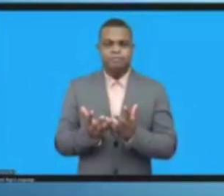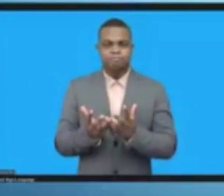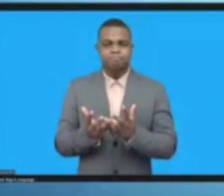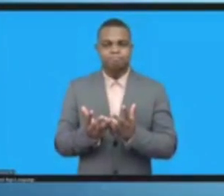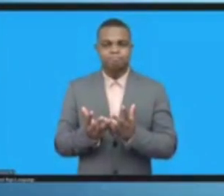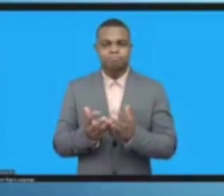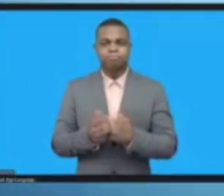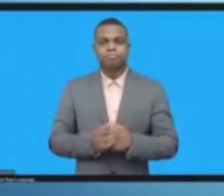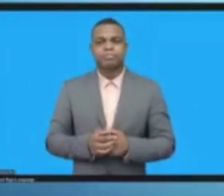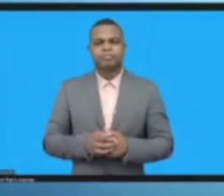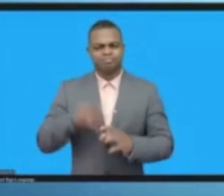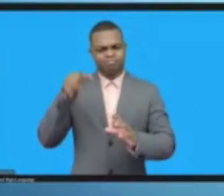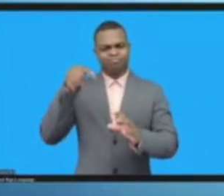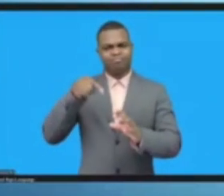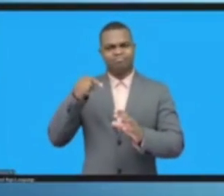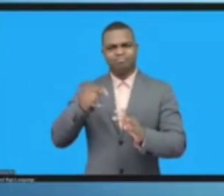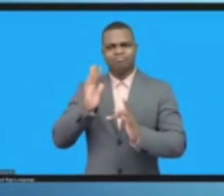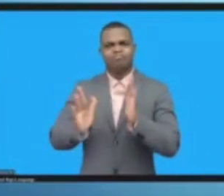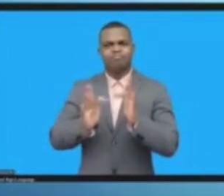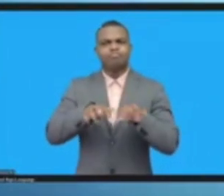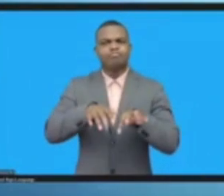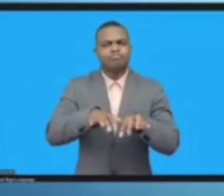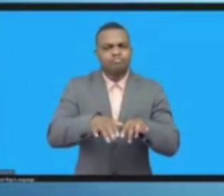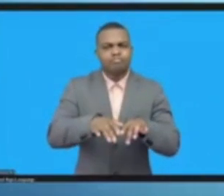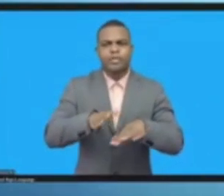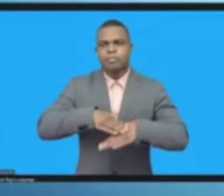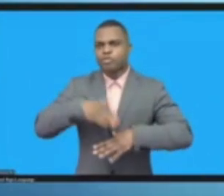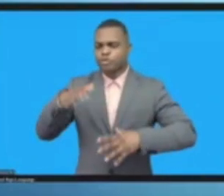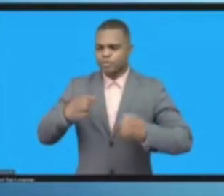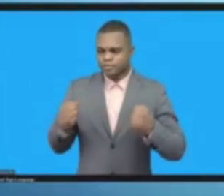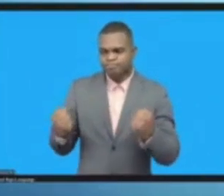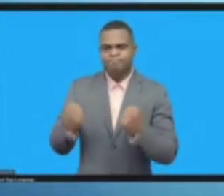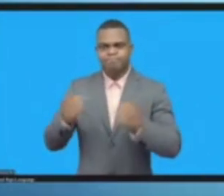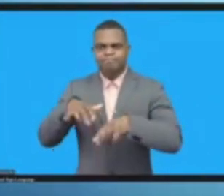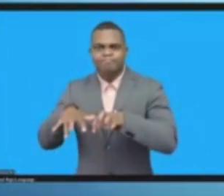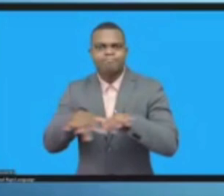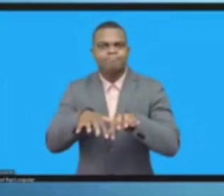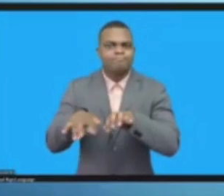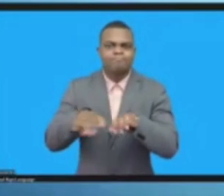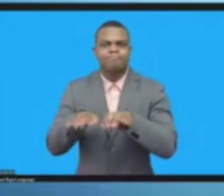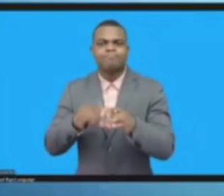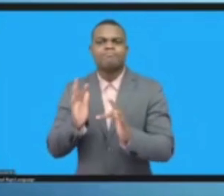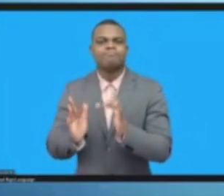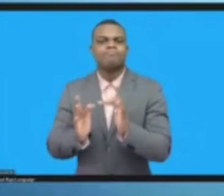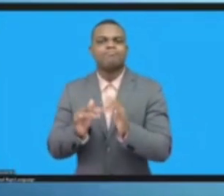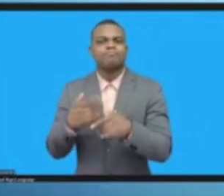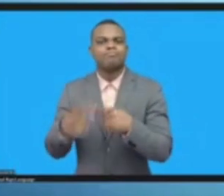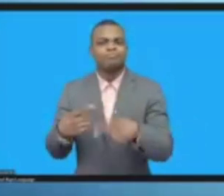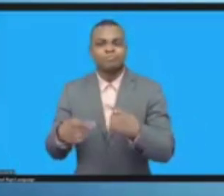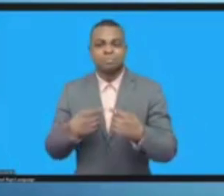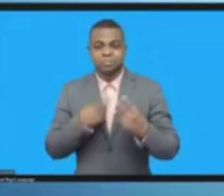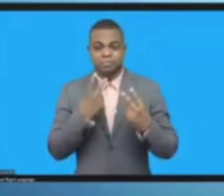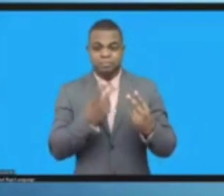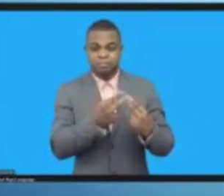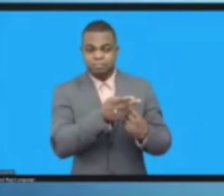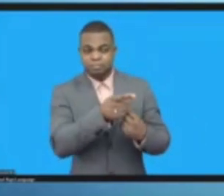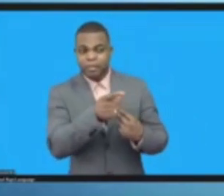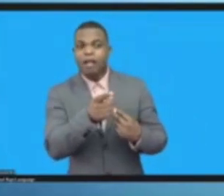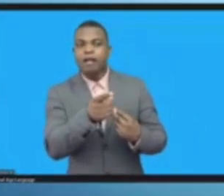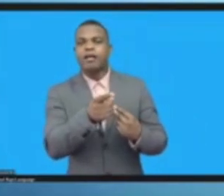levanten la mano y saluden entonces Quiero felicitar a la secretaría de la